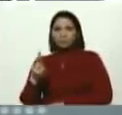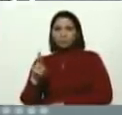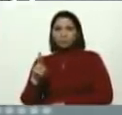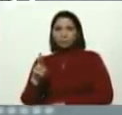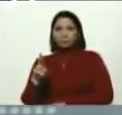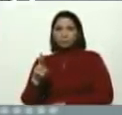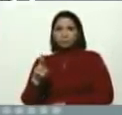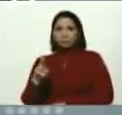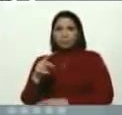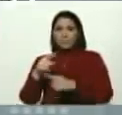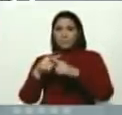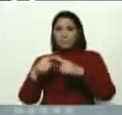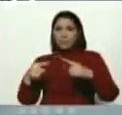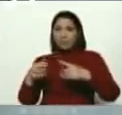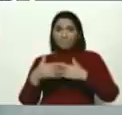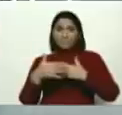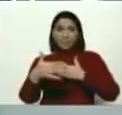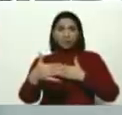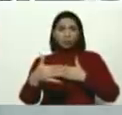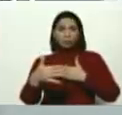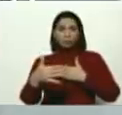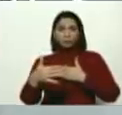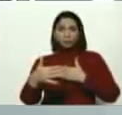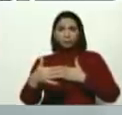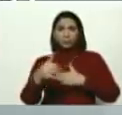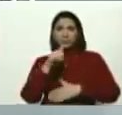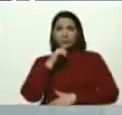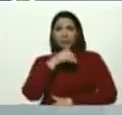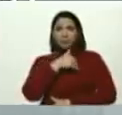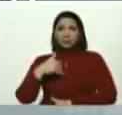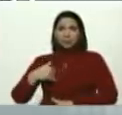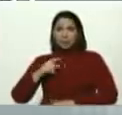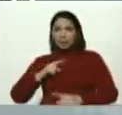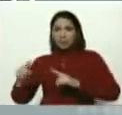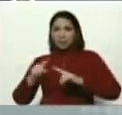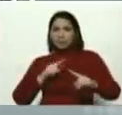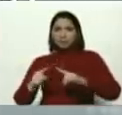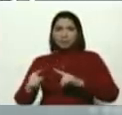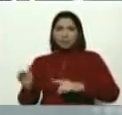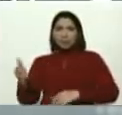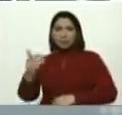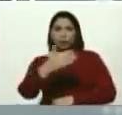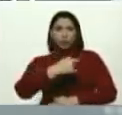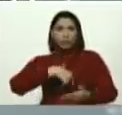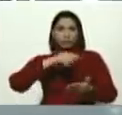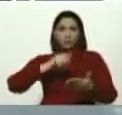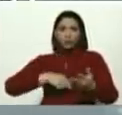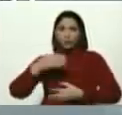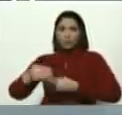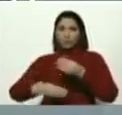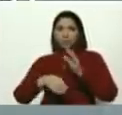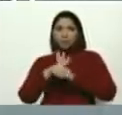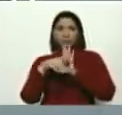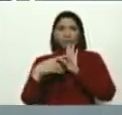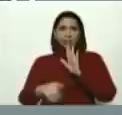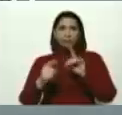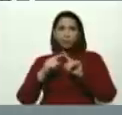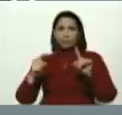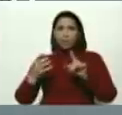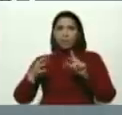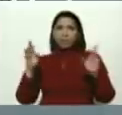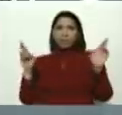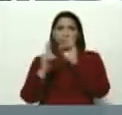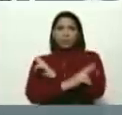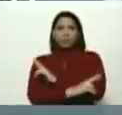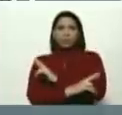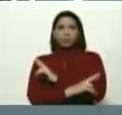Y en la mitad del periodo, quien quiere ejercer, recoger firmas para ejercer el derecho al referéndum